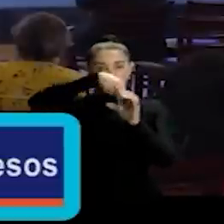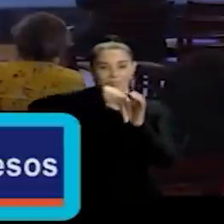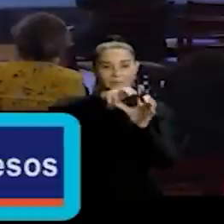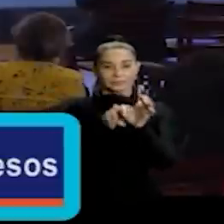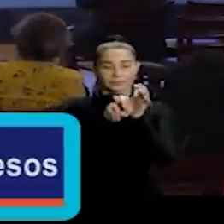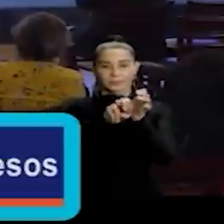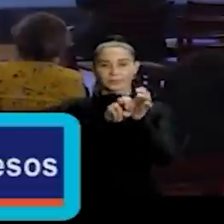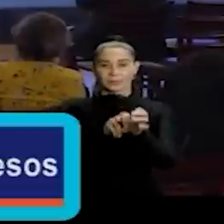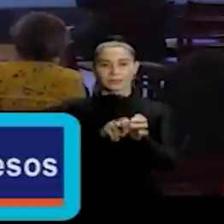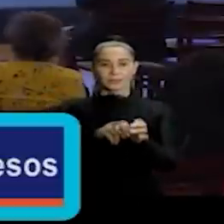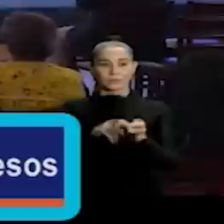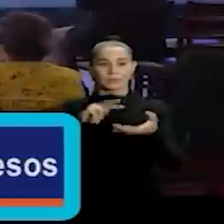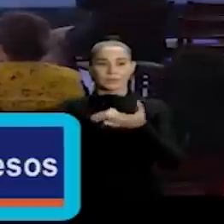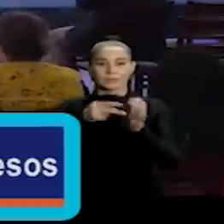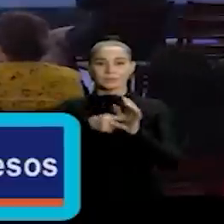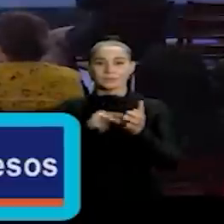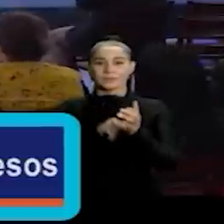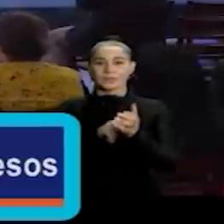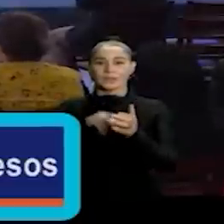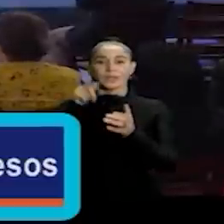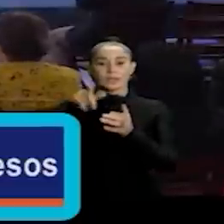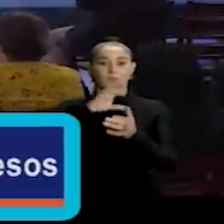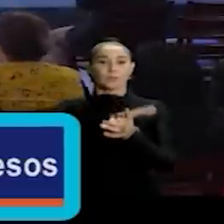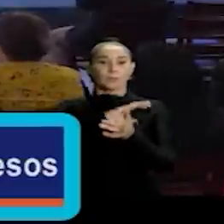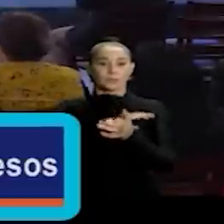carro. ¿Qué nos dice? Que hubo complicidad.